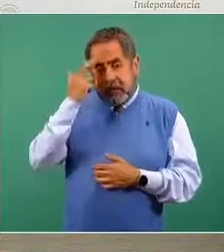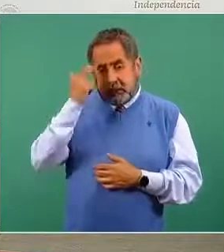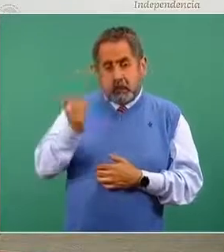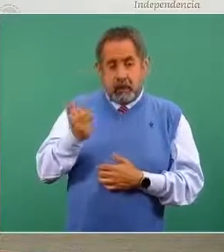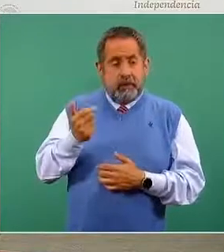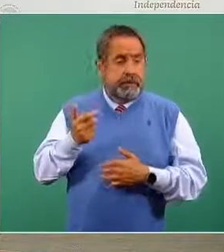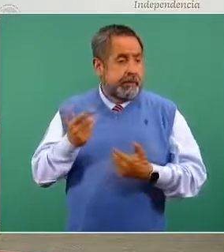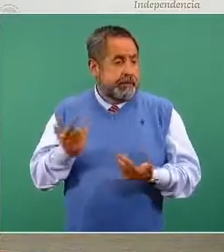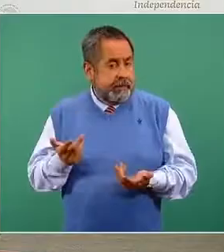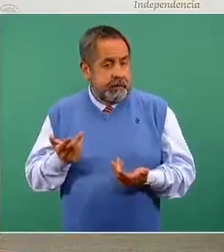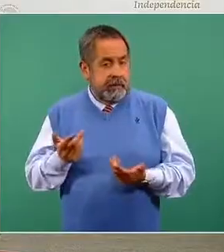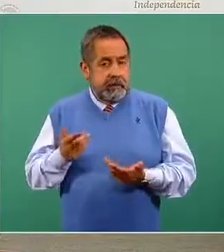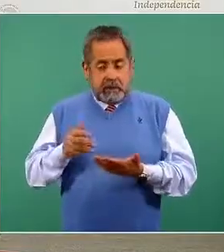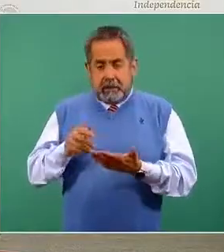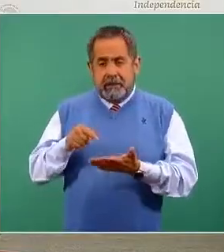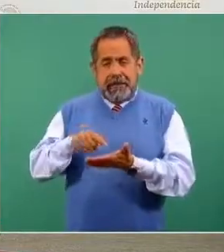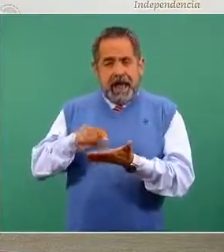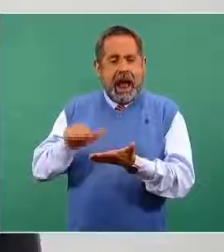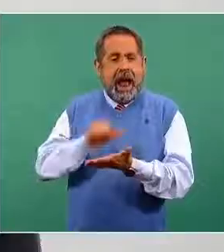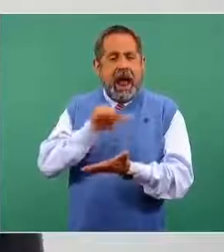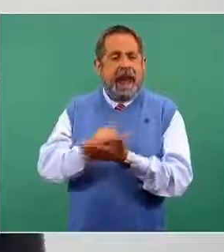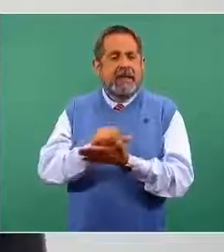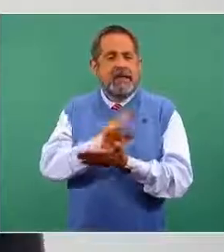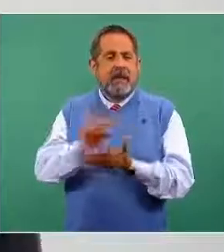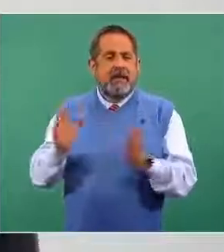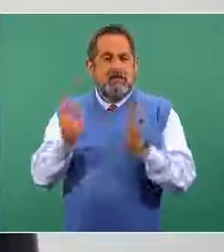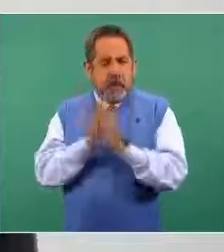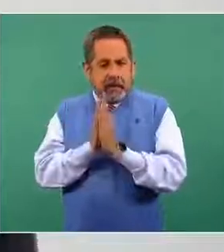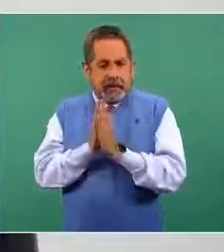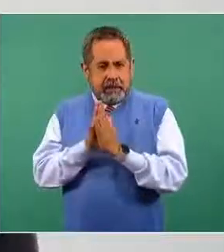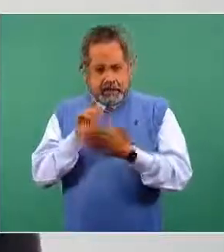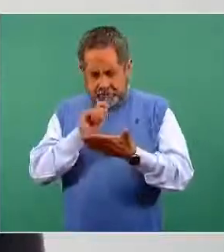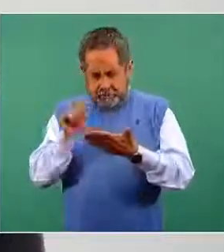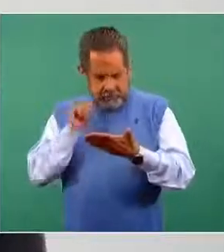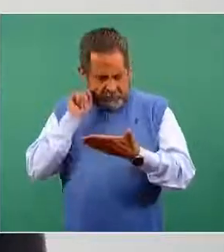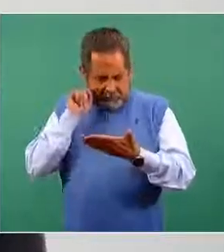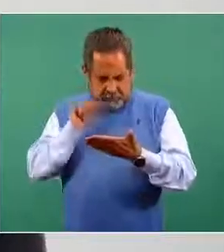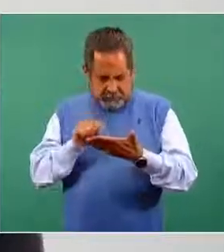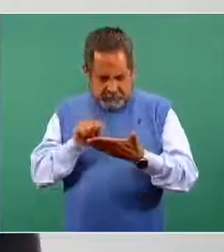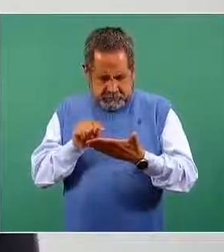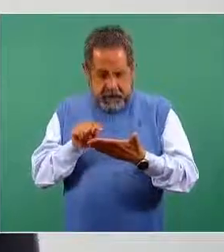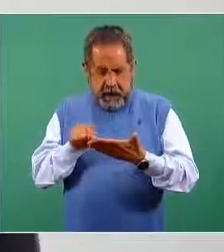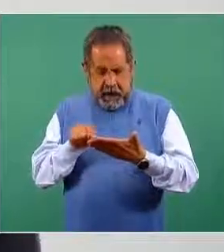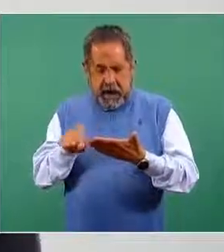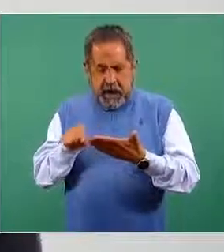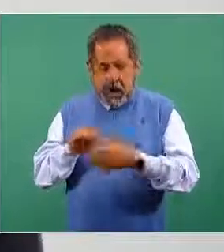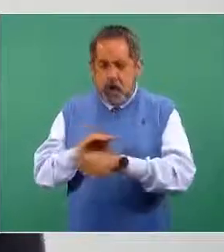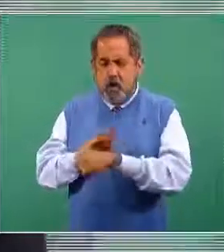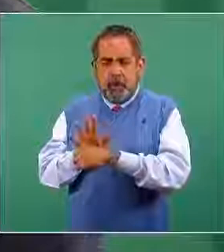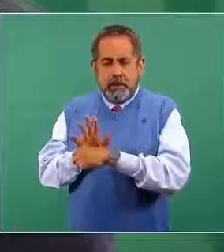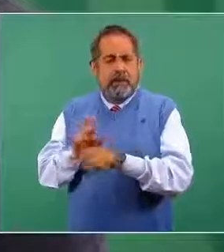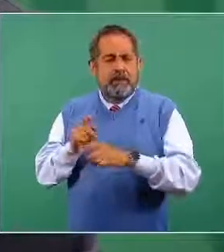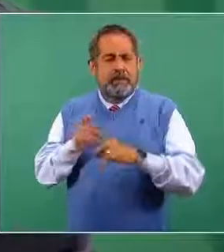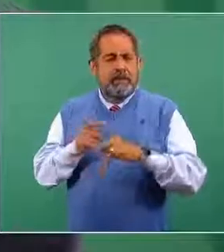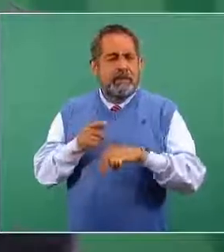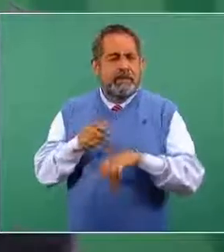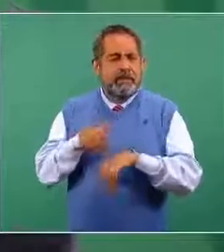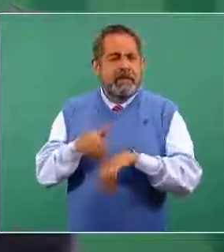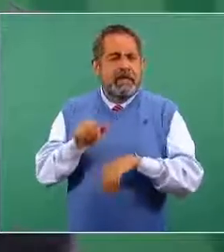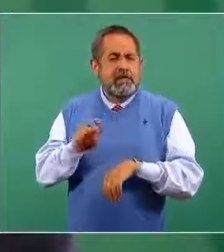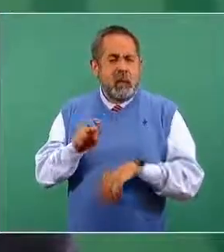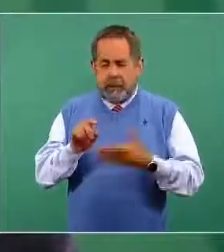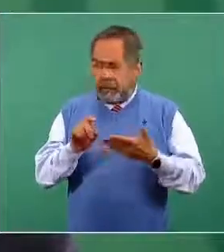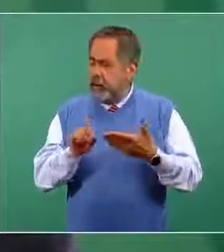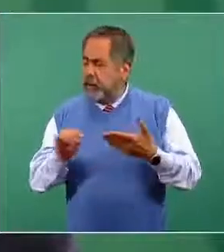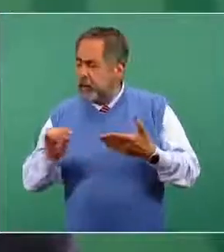están en las actas de defunción que tuvieran alguna relación con la COVID-19. Entonces, dentro de